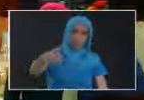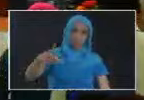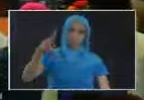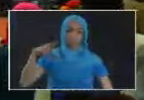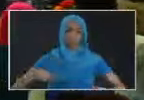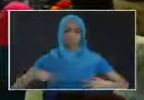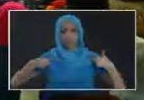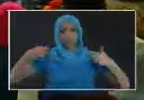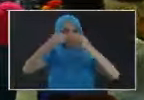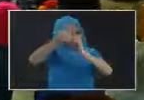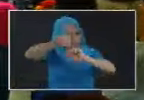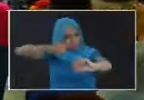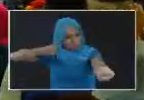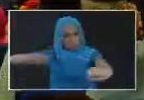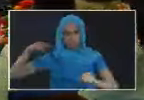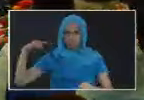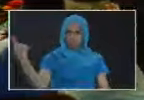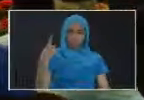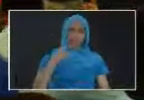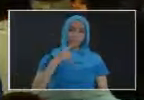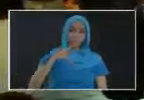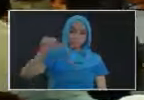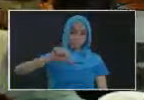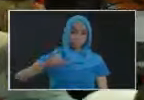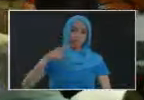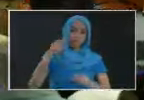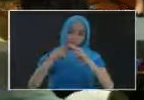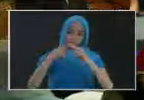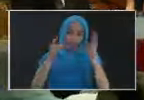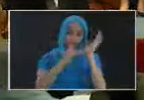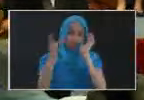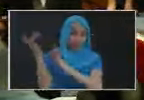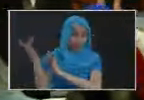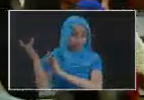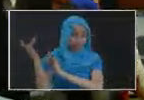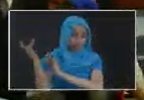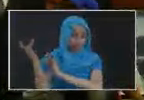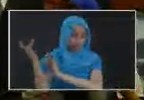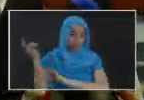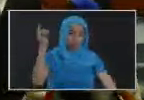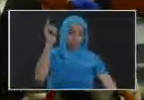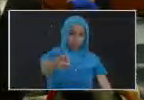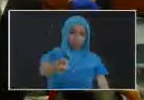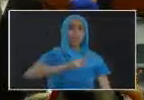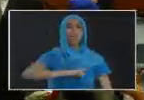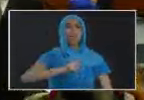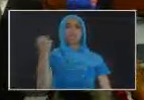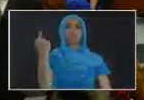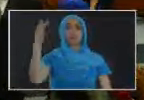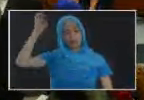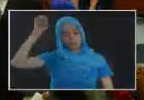Rompo toda maldición en el nombre de Jesús. Tú eres un bendito de